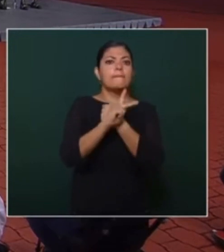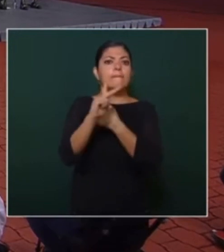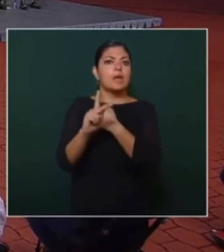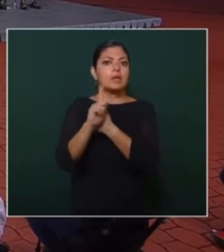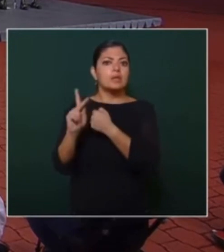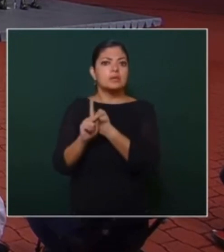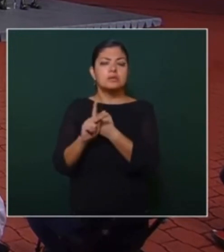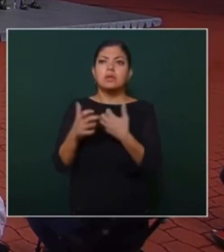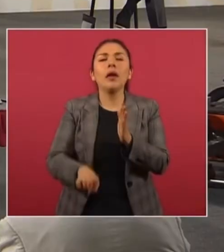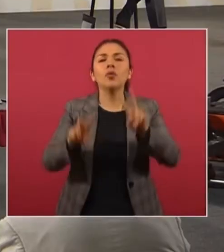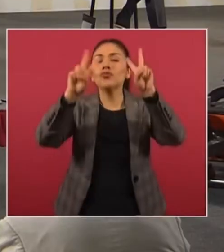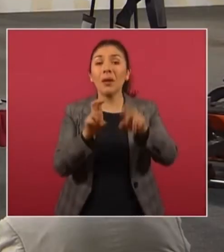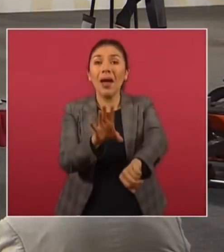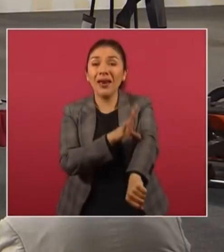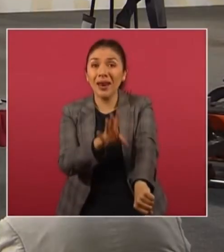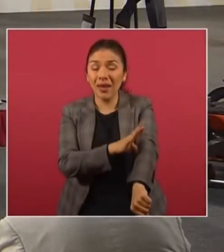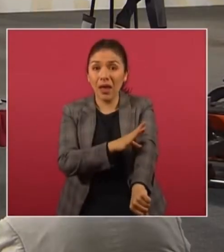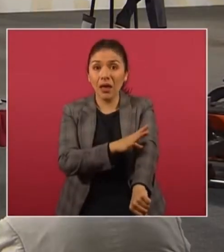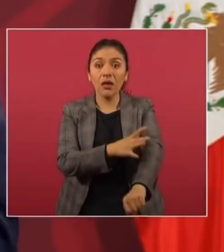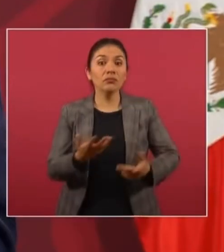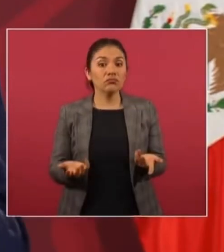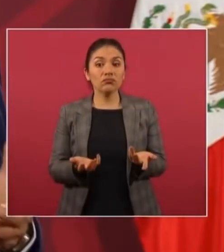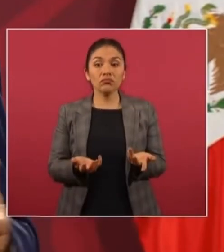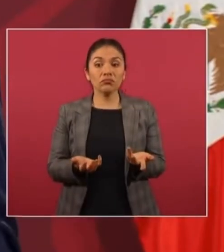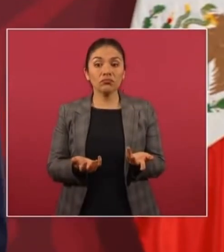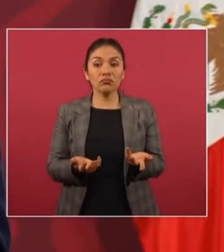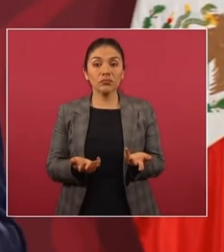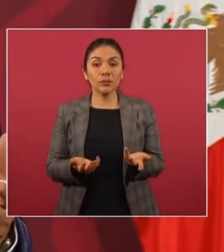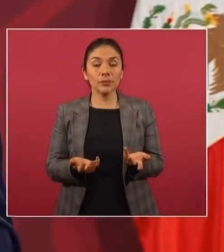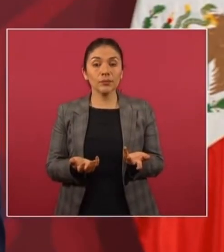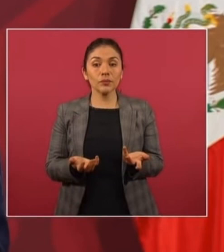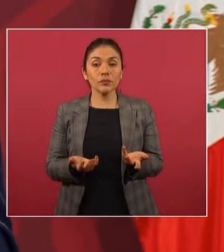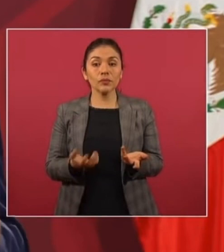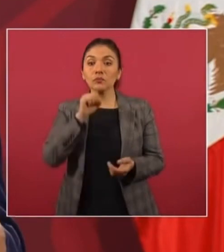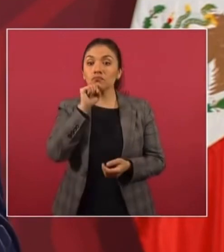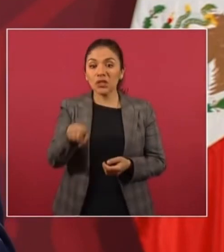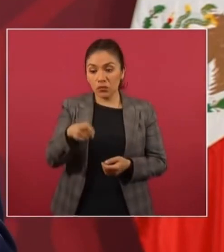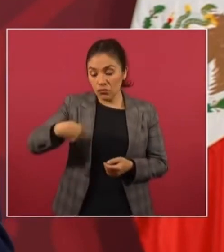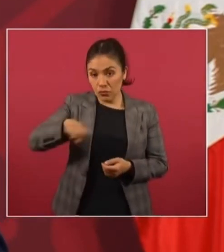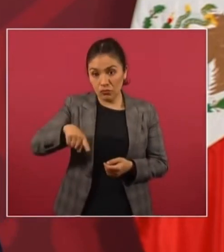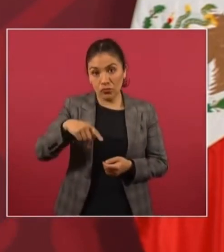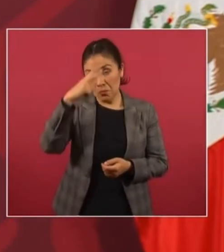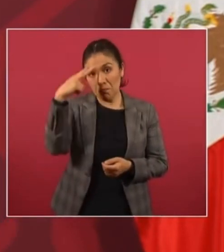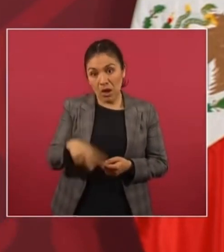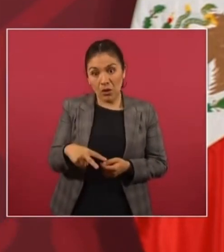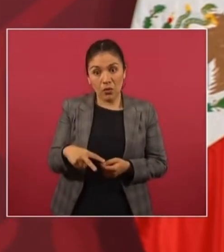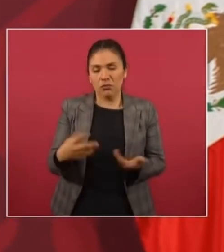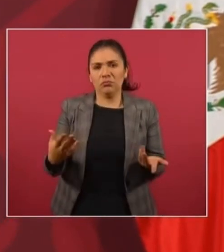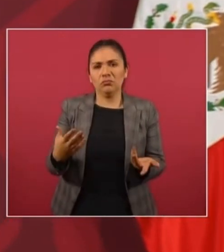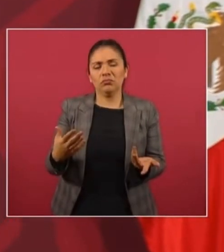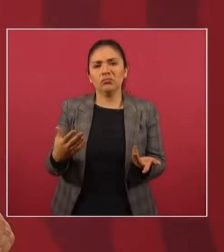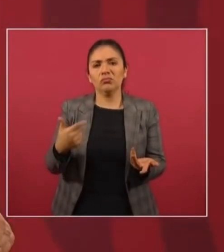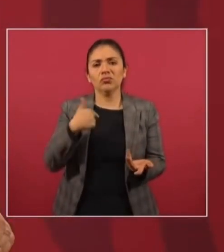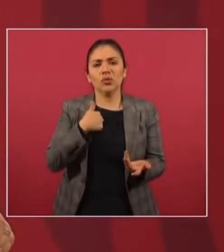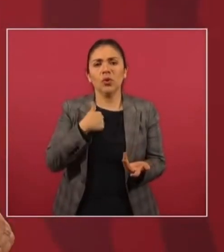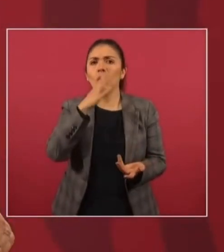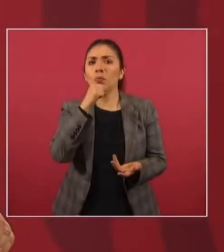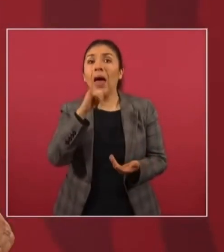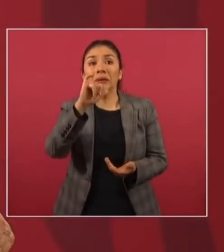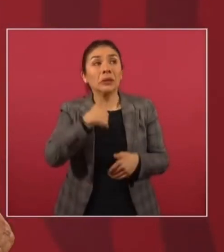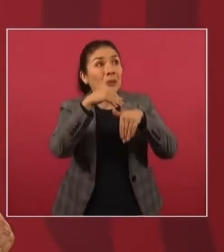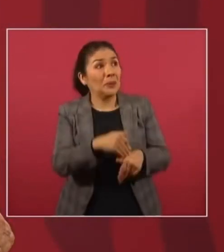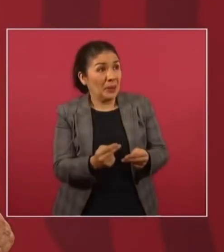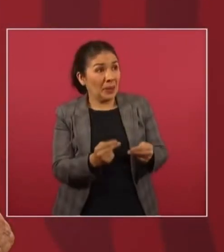y de empresas extranjeras. Pues nosotros no vamos a poner en